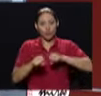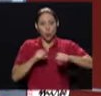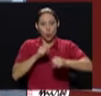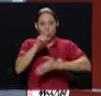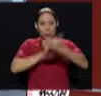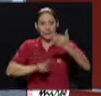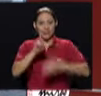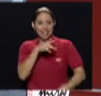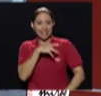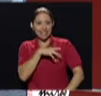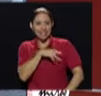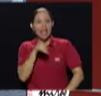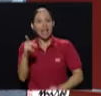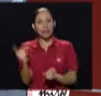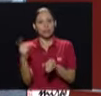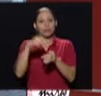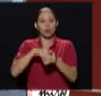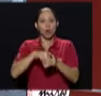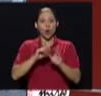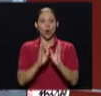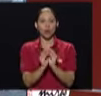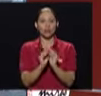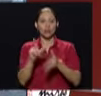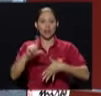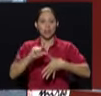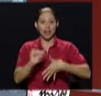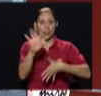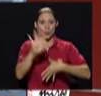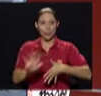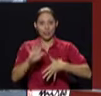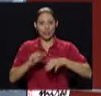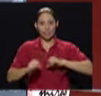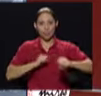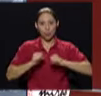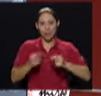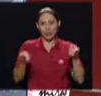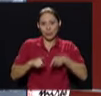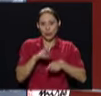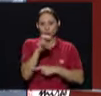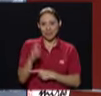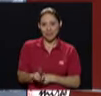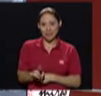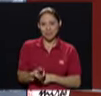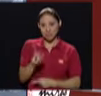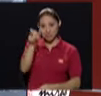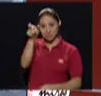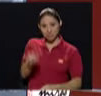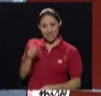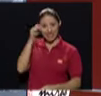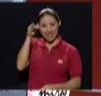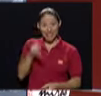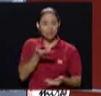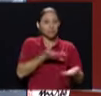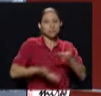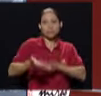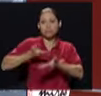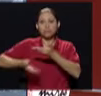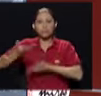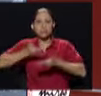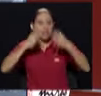la Universidad de Chile, quien participó en el Congreso Latinoamericano y del Caribe de Sismología realizado en Costa Rica. Él considera que el intercambio de